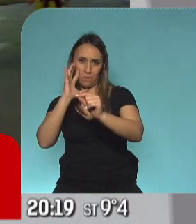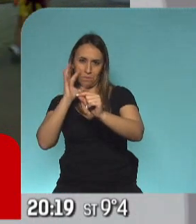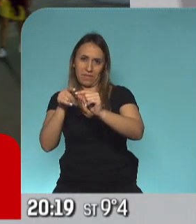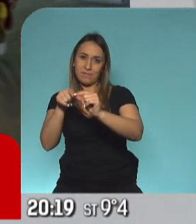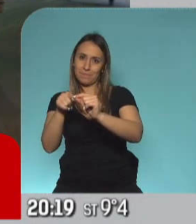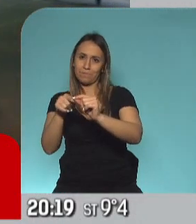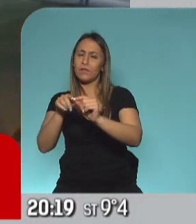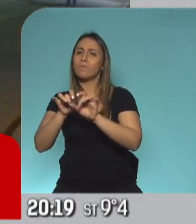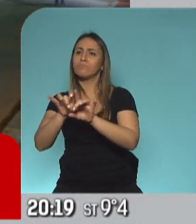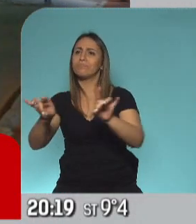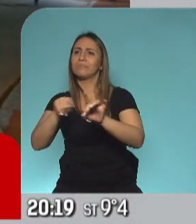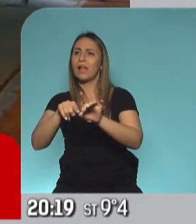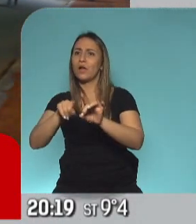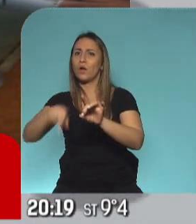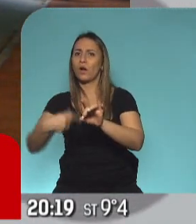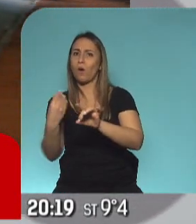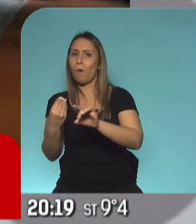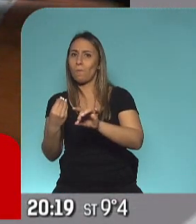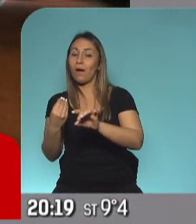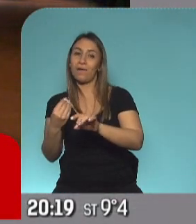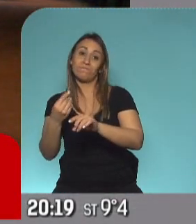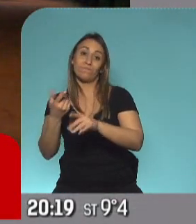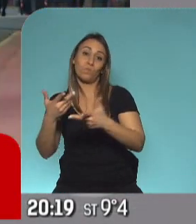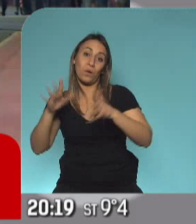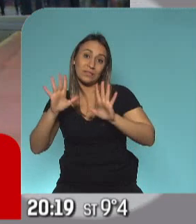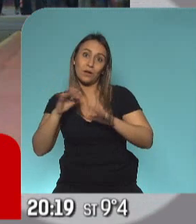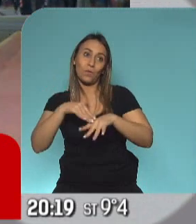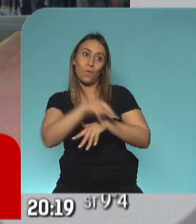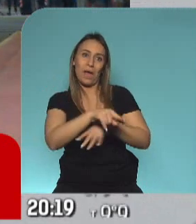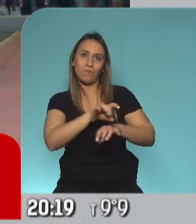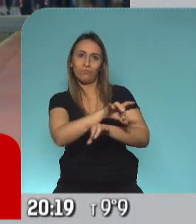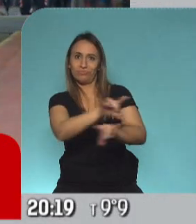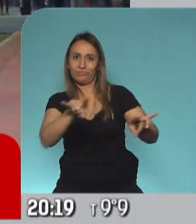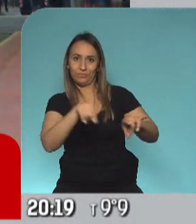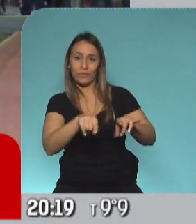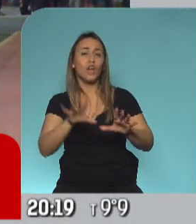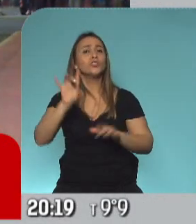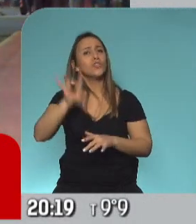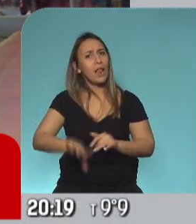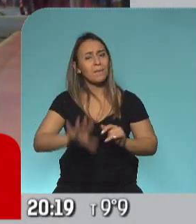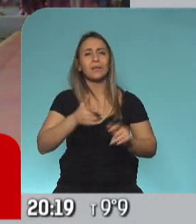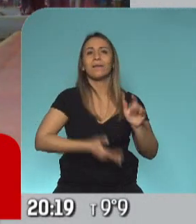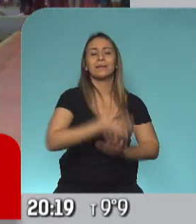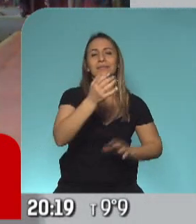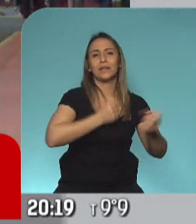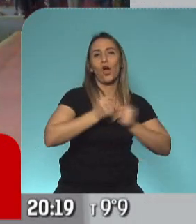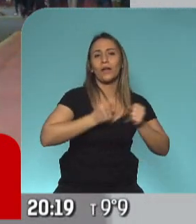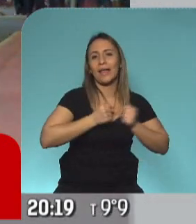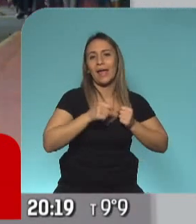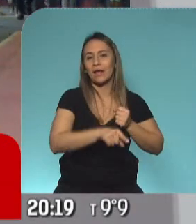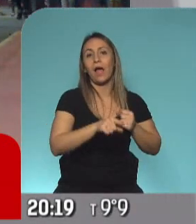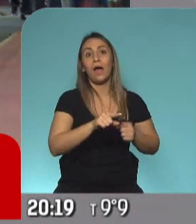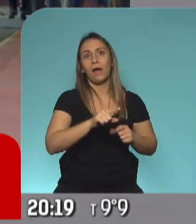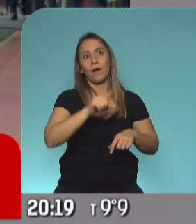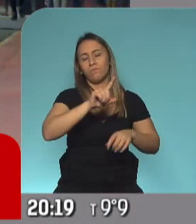entender dónde se ha propagado, de qué manera se ha contagiado más la gente. A ver, no es solamente salir a correr una causa de